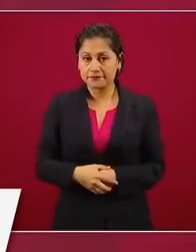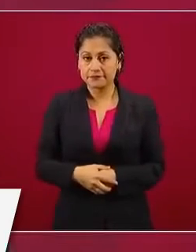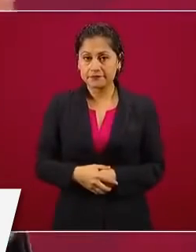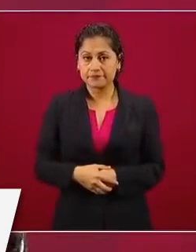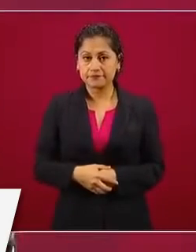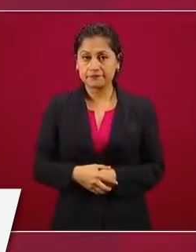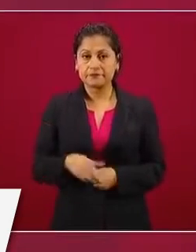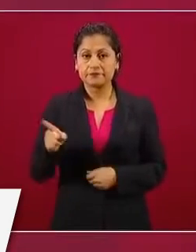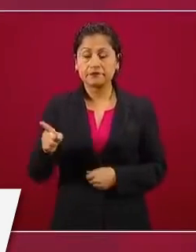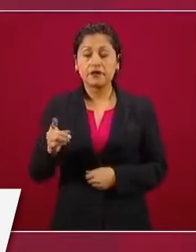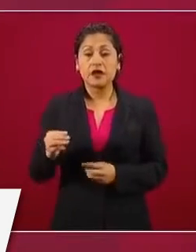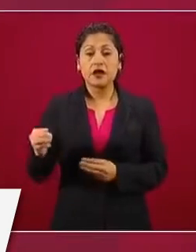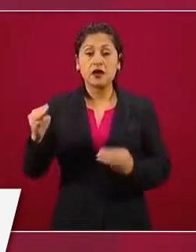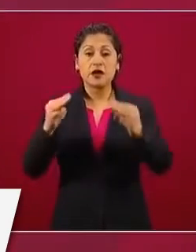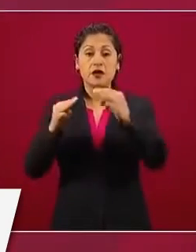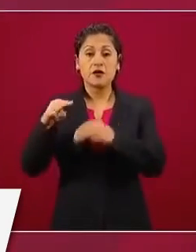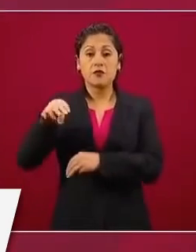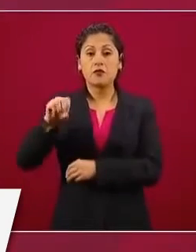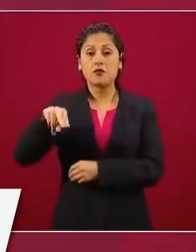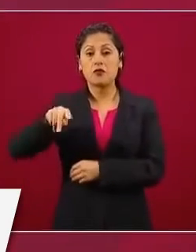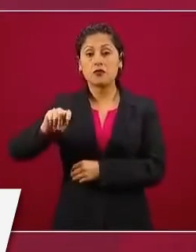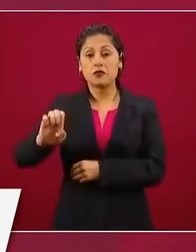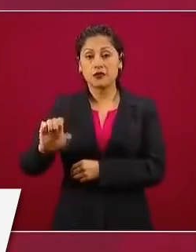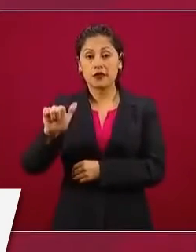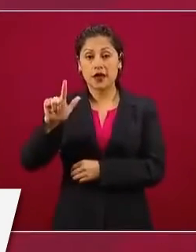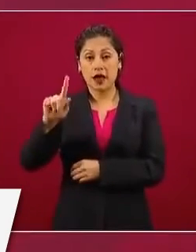el Monte Alto.